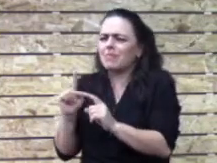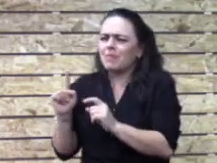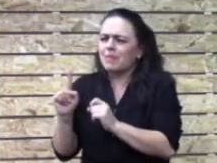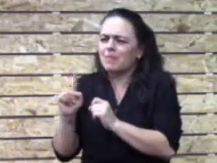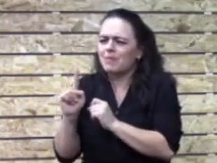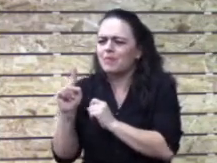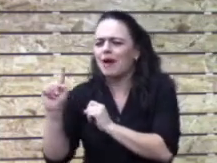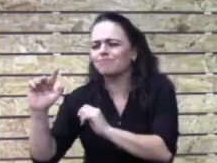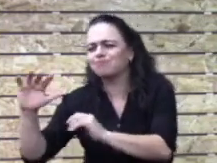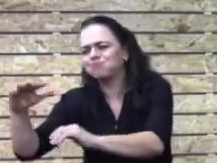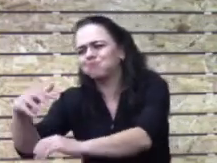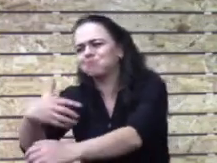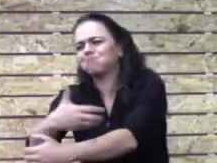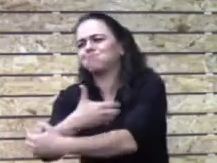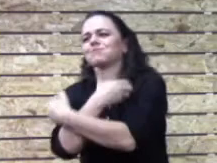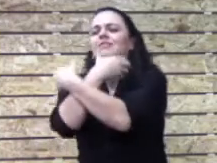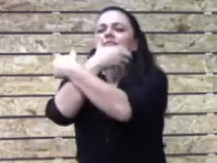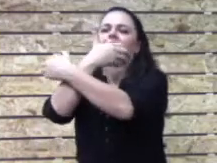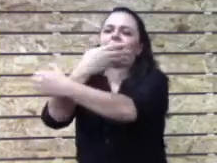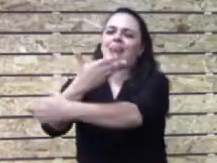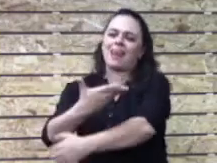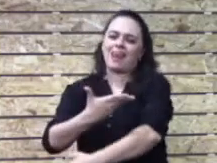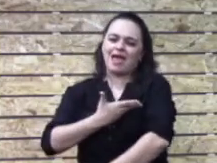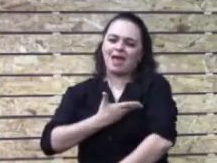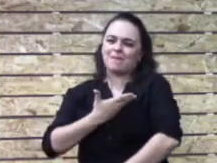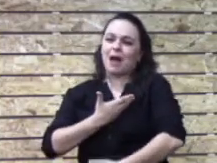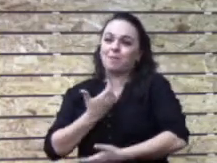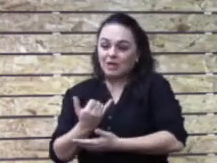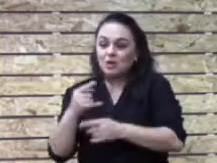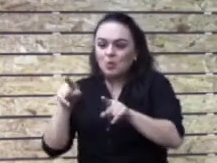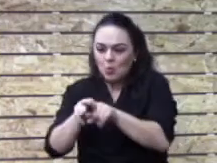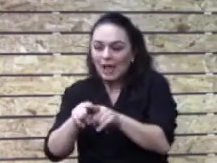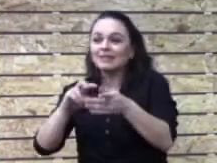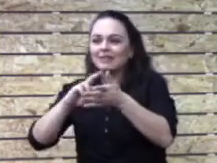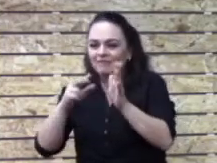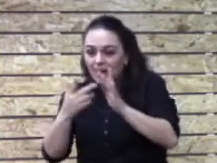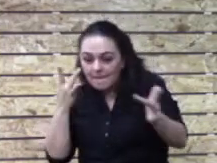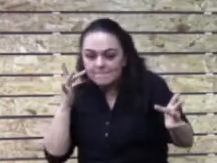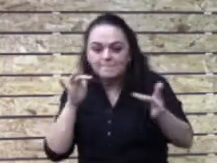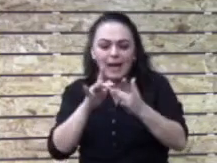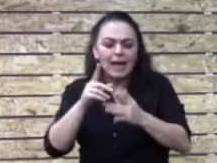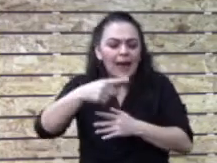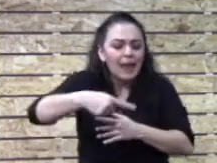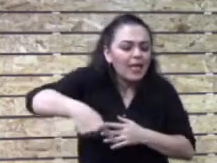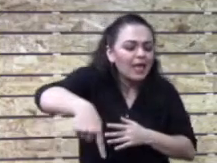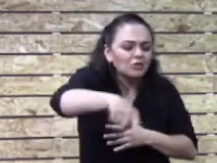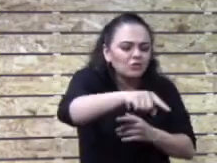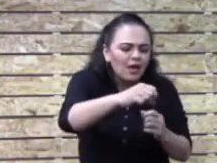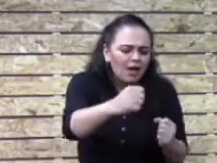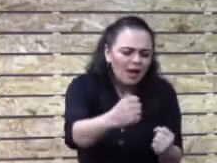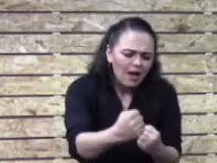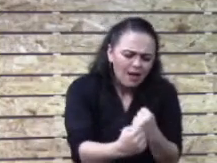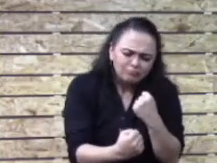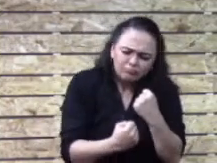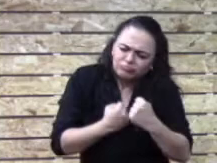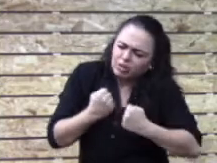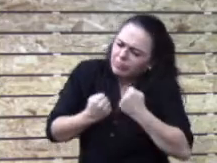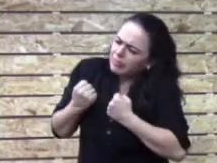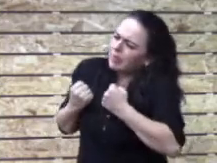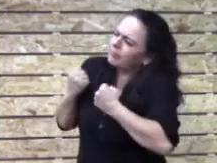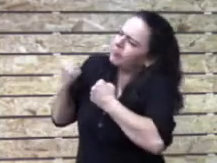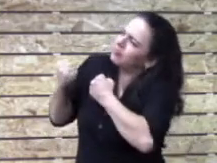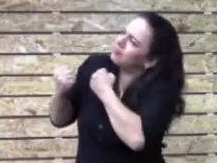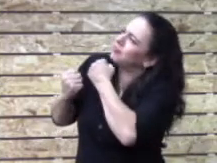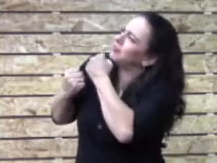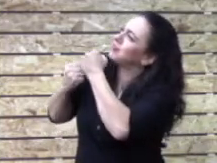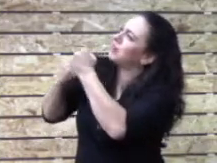es que aquí hay una acogida. Recuerden que el contexto de este salmo, sea que lo haya escrito Moisés o no en el pueblo